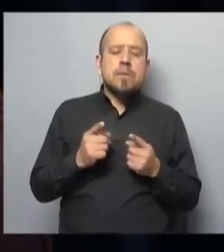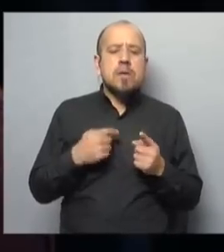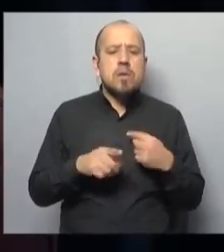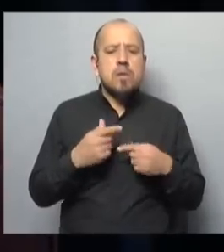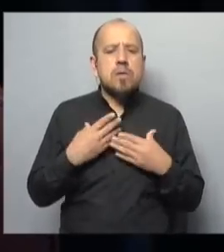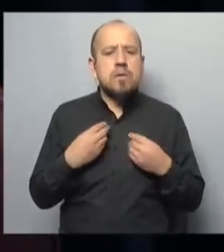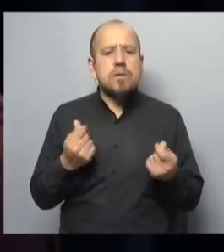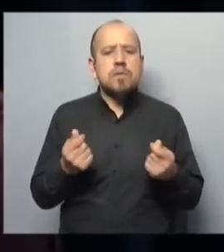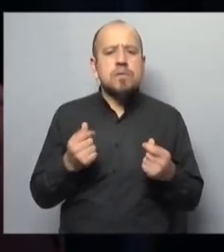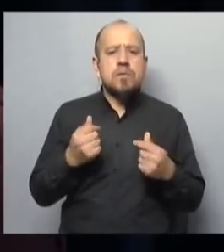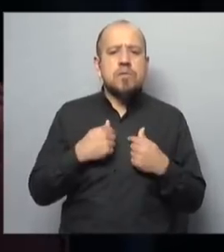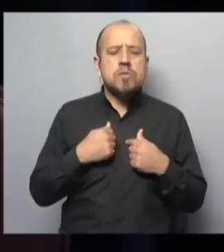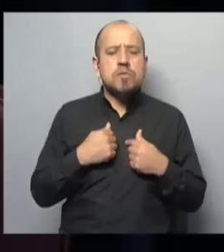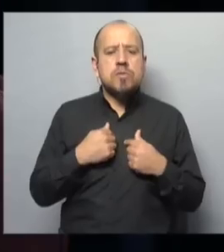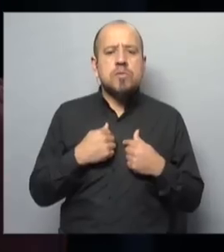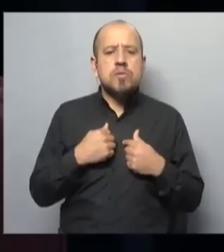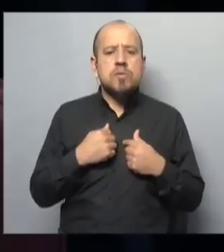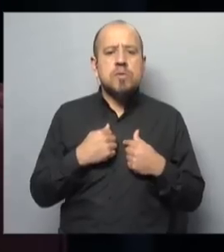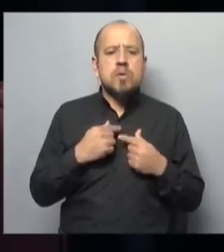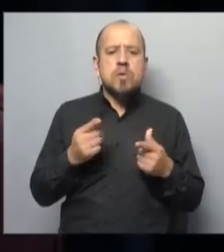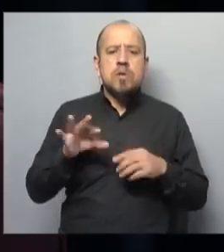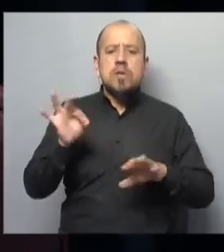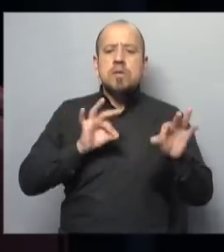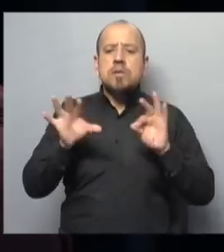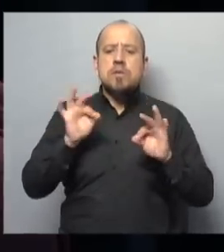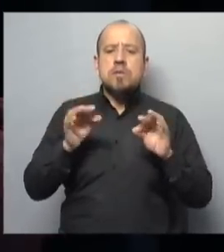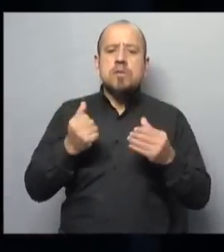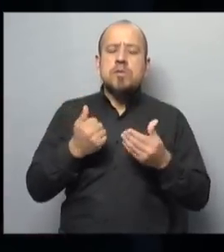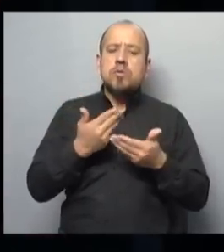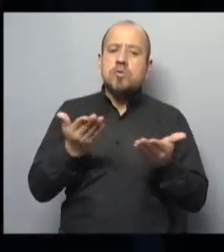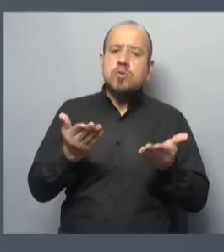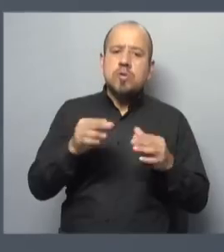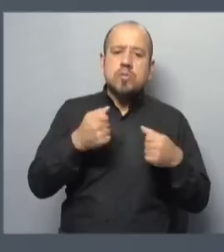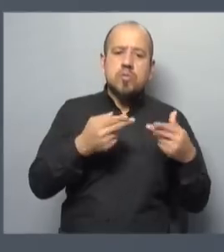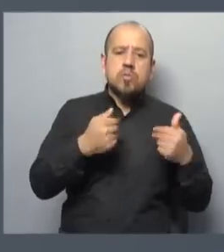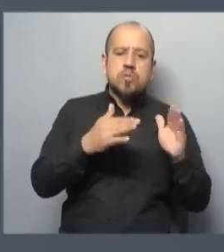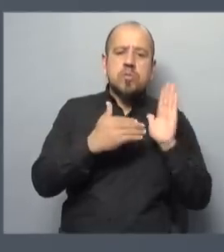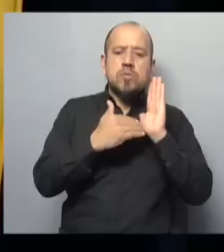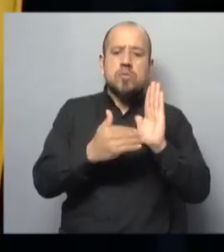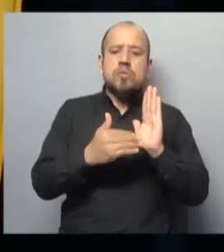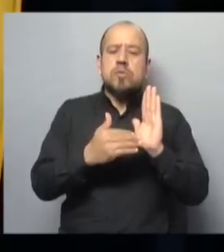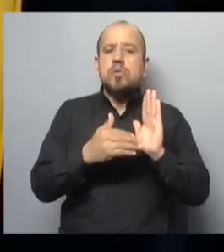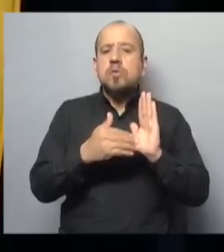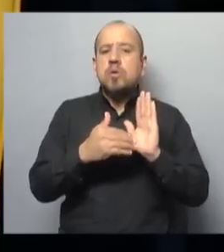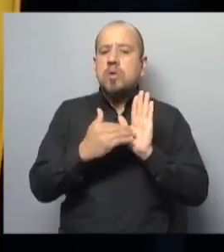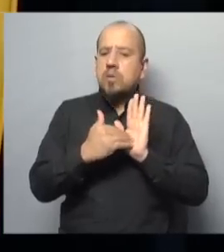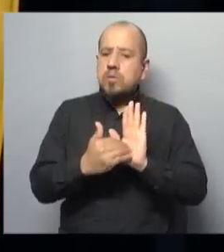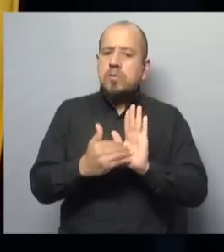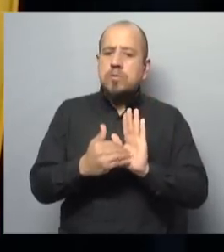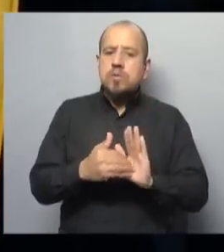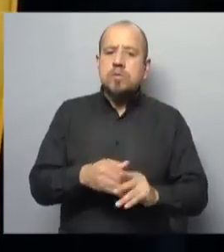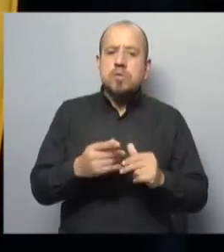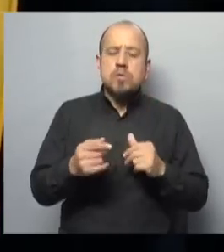nosotros tenemos una selección que representa que la representación de los